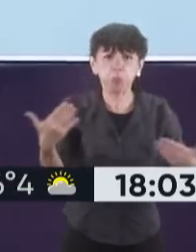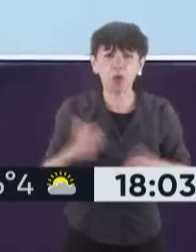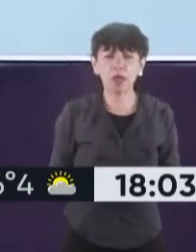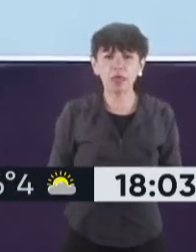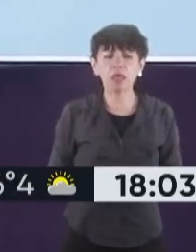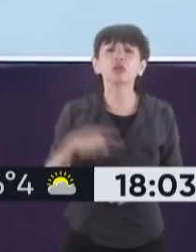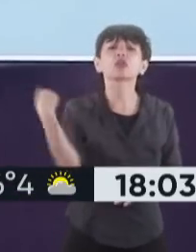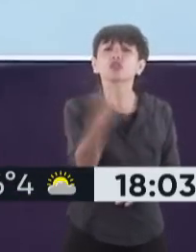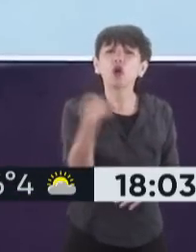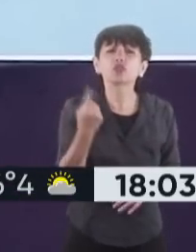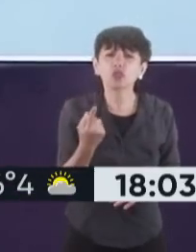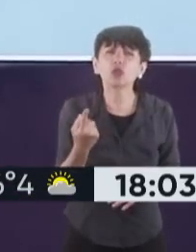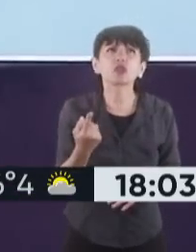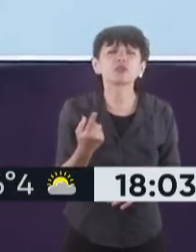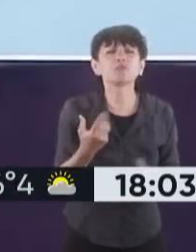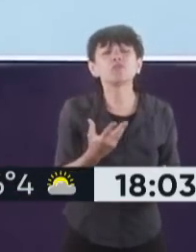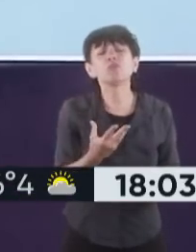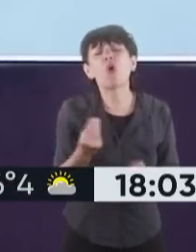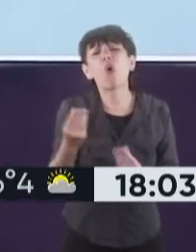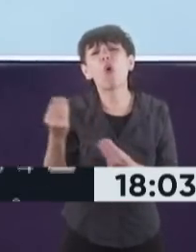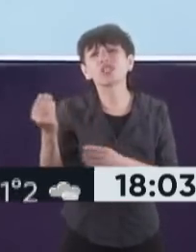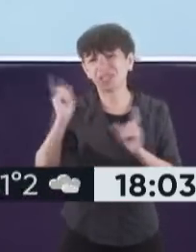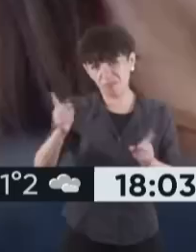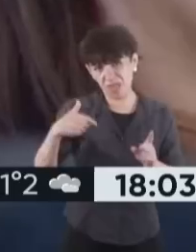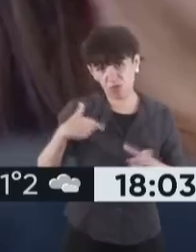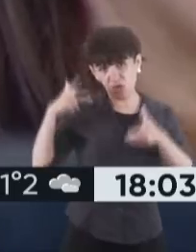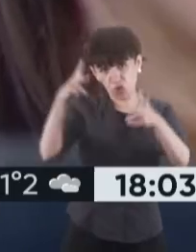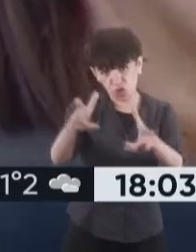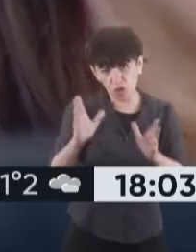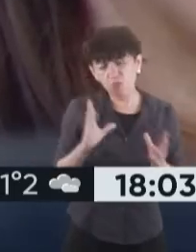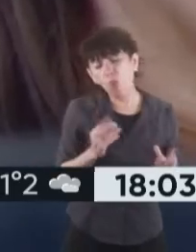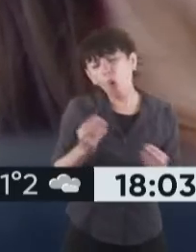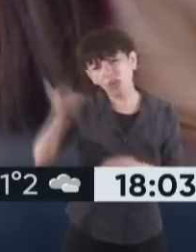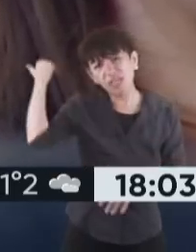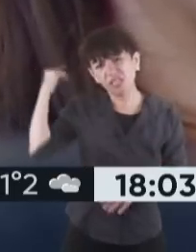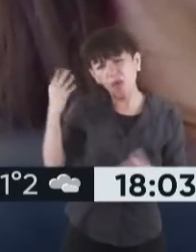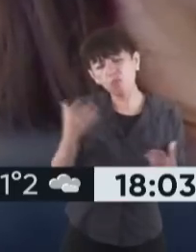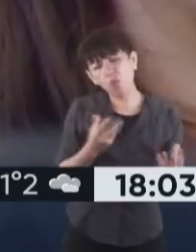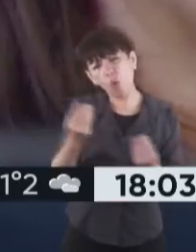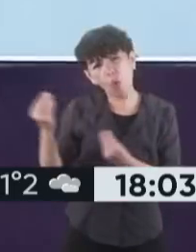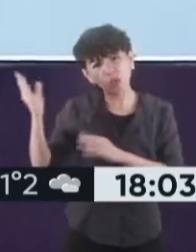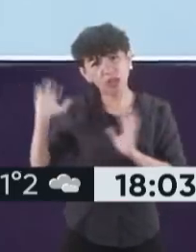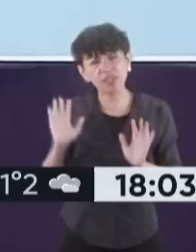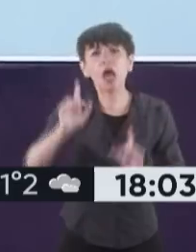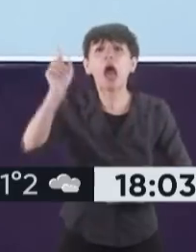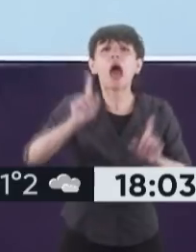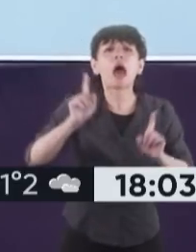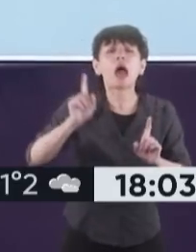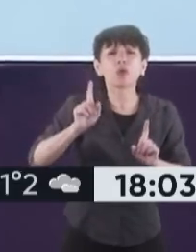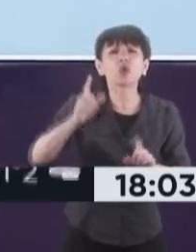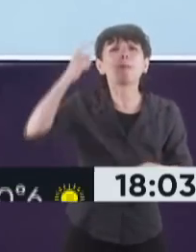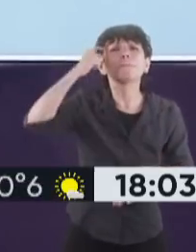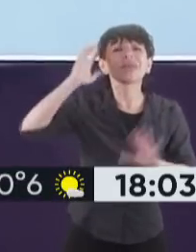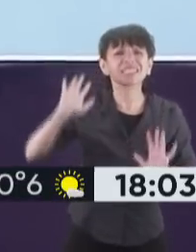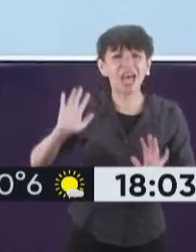Nosotros ya hemos vivido demasiadas veces esto de lo que estoy hablando hoy ahora. ¿Alguna vez creyeron que si prohibían